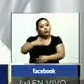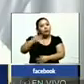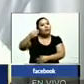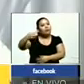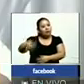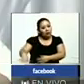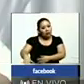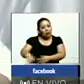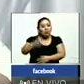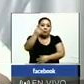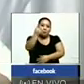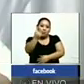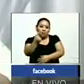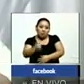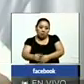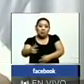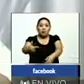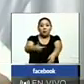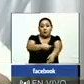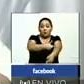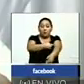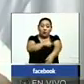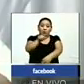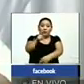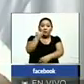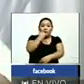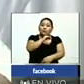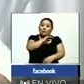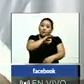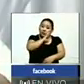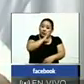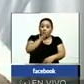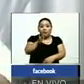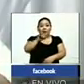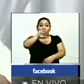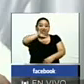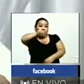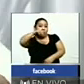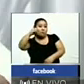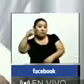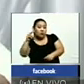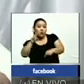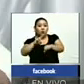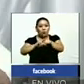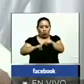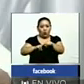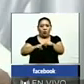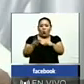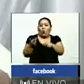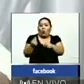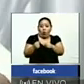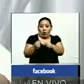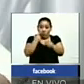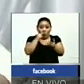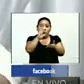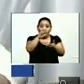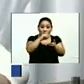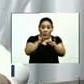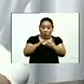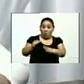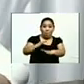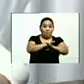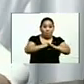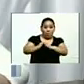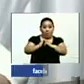que una persona se nos ingrese por esta enfermedad. Con $5,000 nosotros estaríamos vacunando, si vemos que la vacuna contra